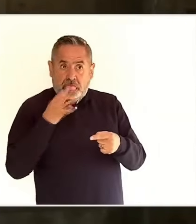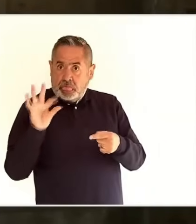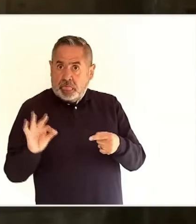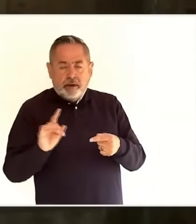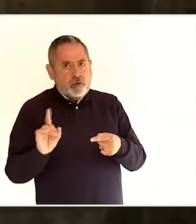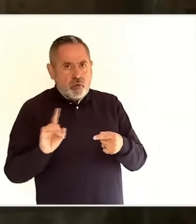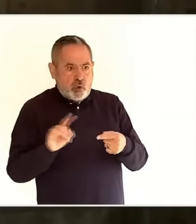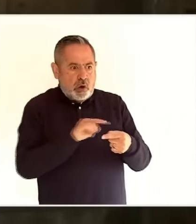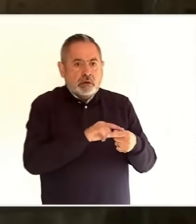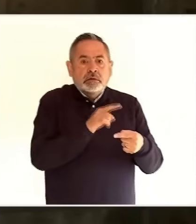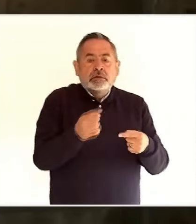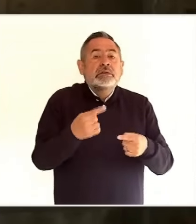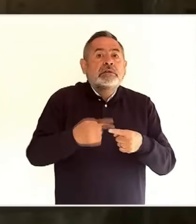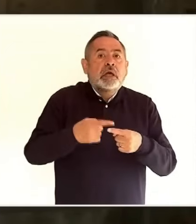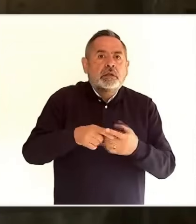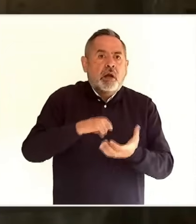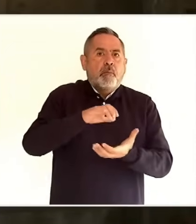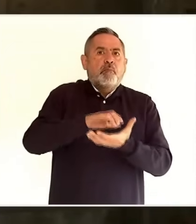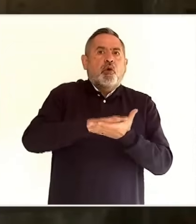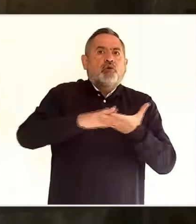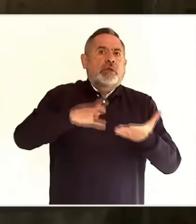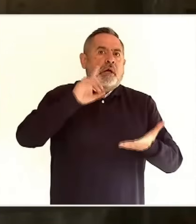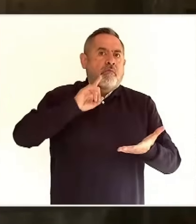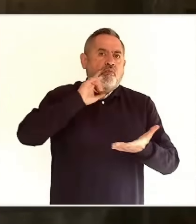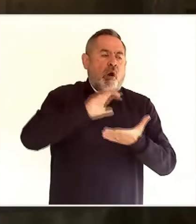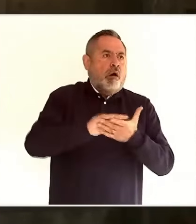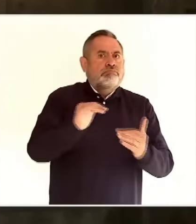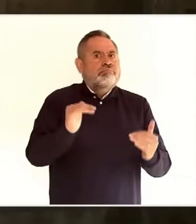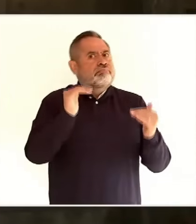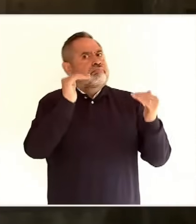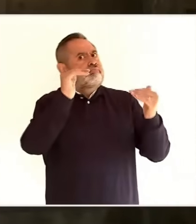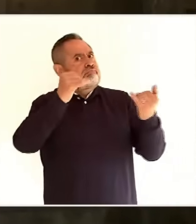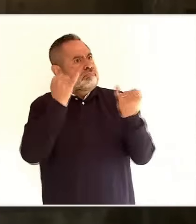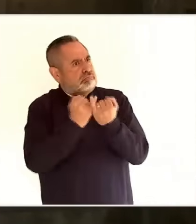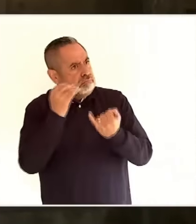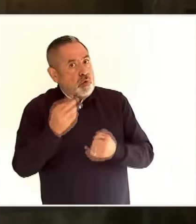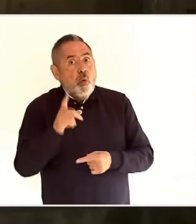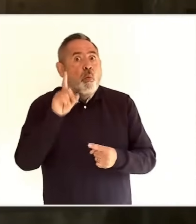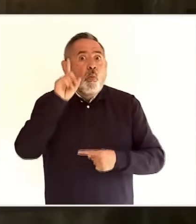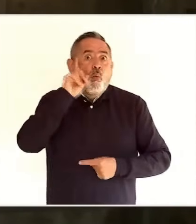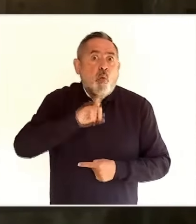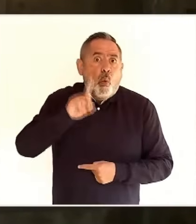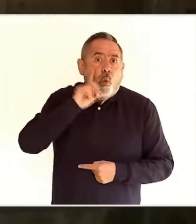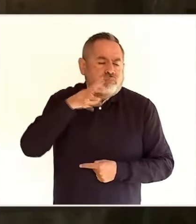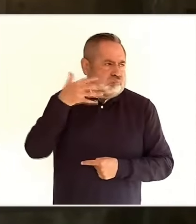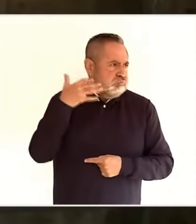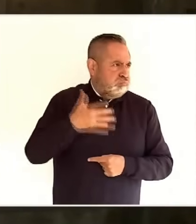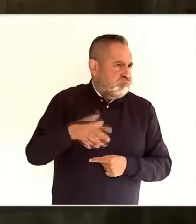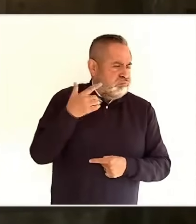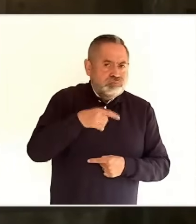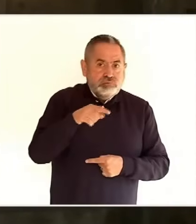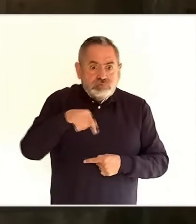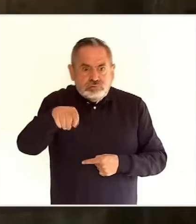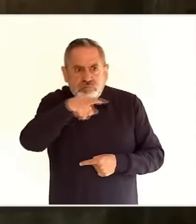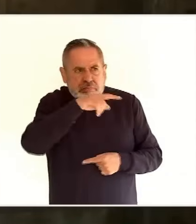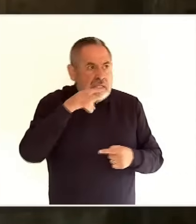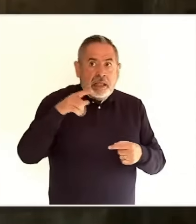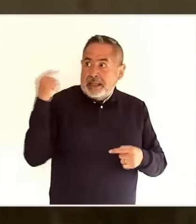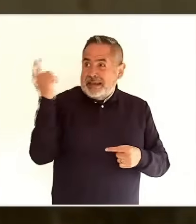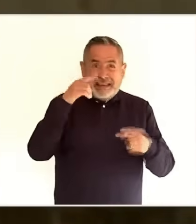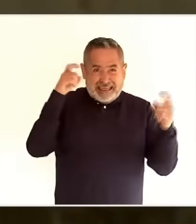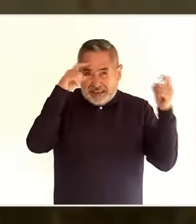mismos héroes, mujeres que en los momentos más críticos asumieron responsabilidades